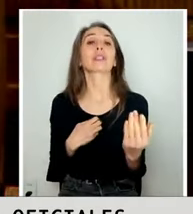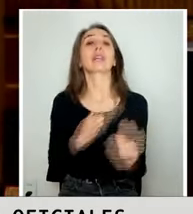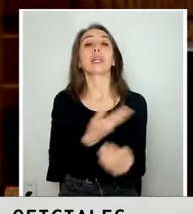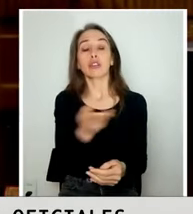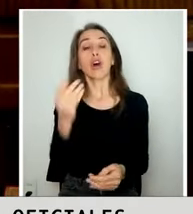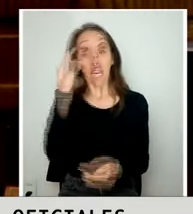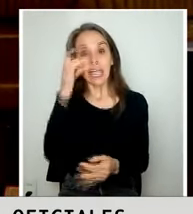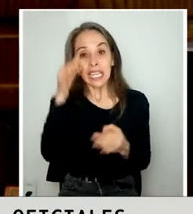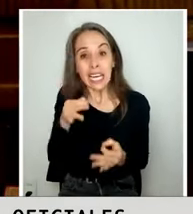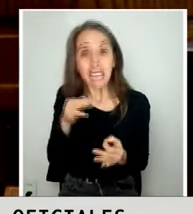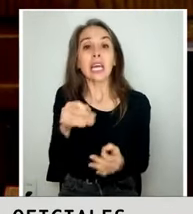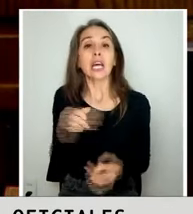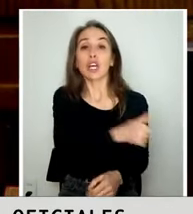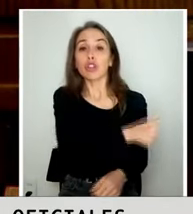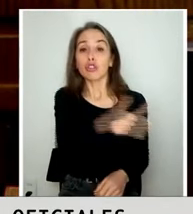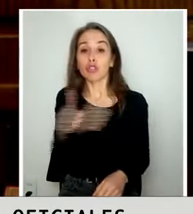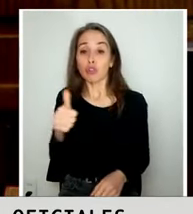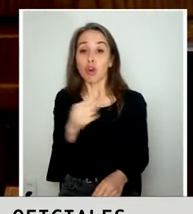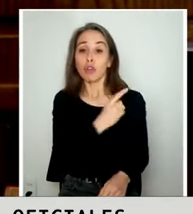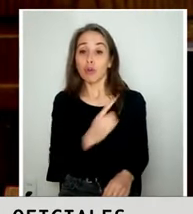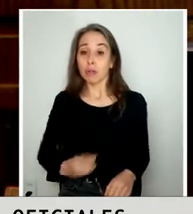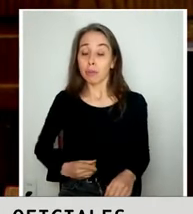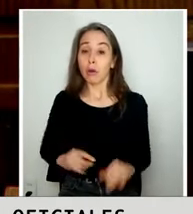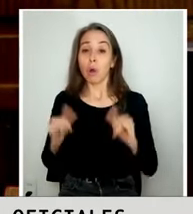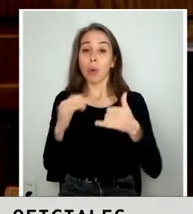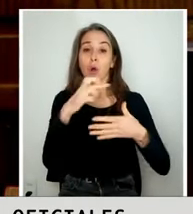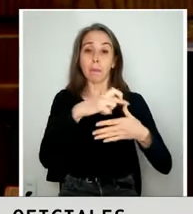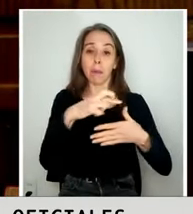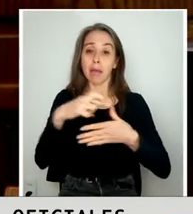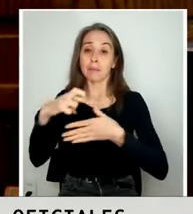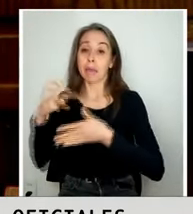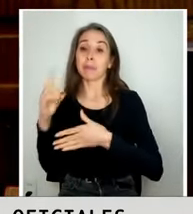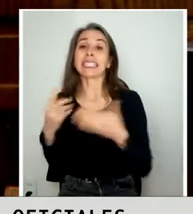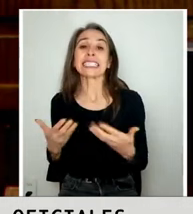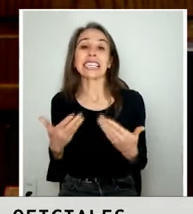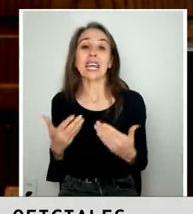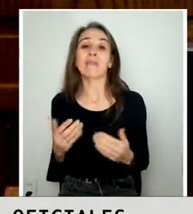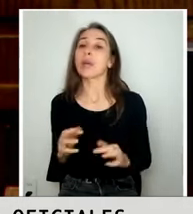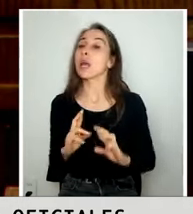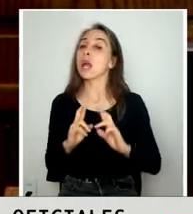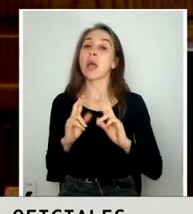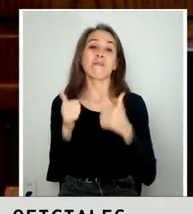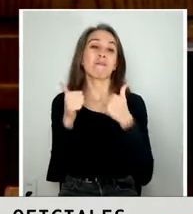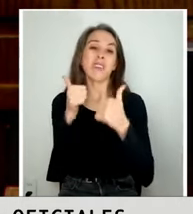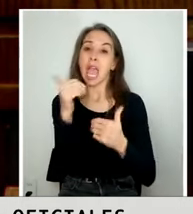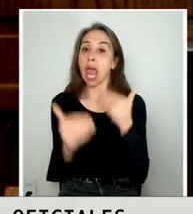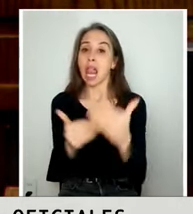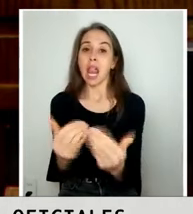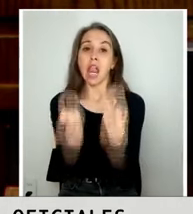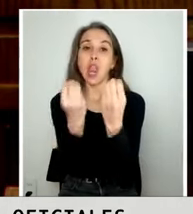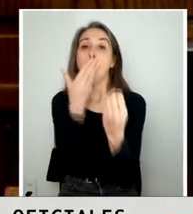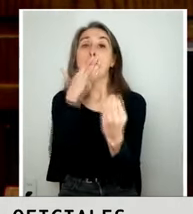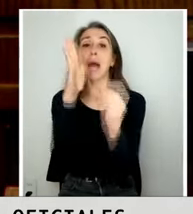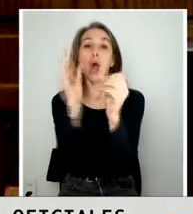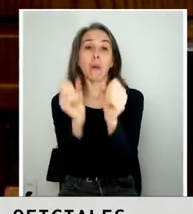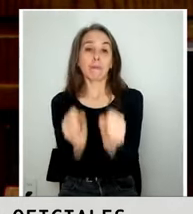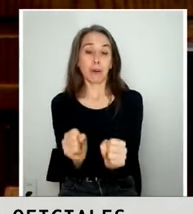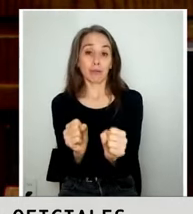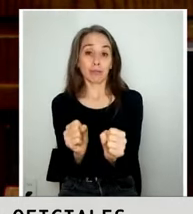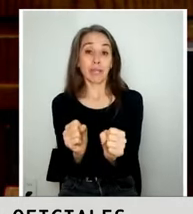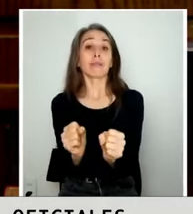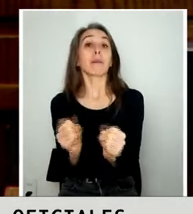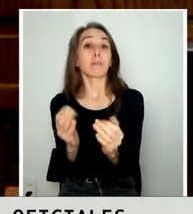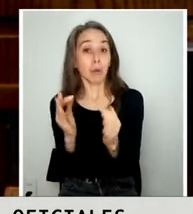Nos conviene que los Juegos Panamericanos y para Panamericanos resulten lo mejor posible pues ellos será un aporte que